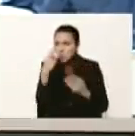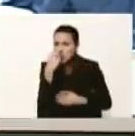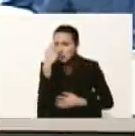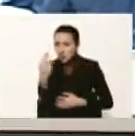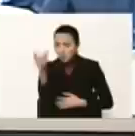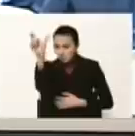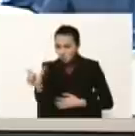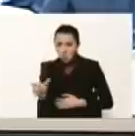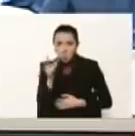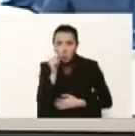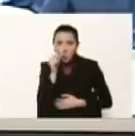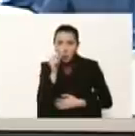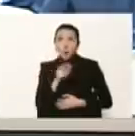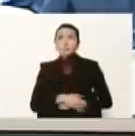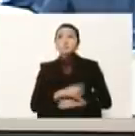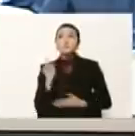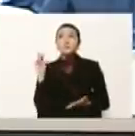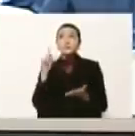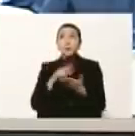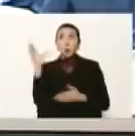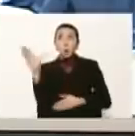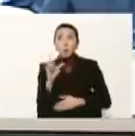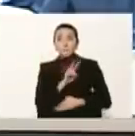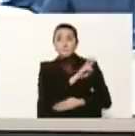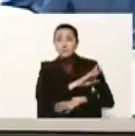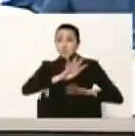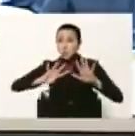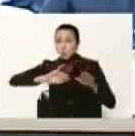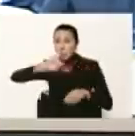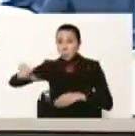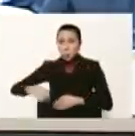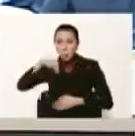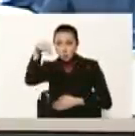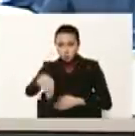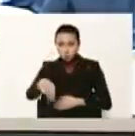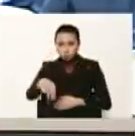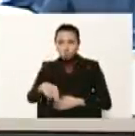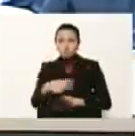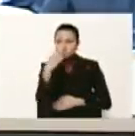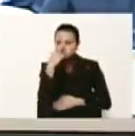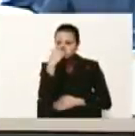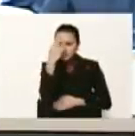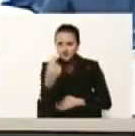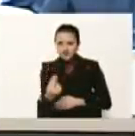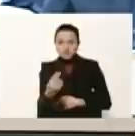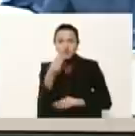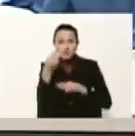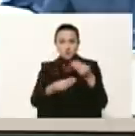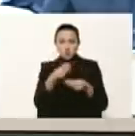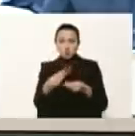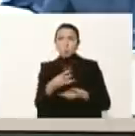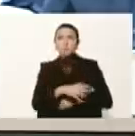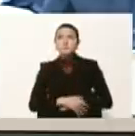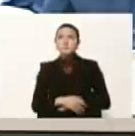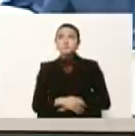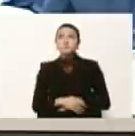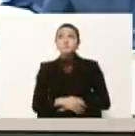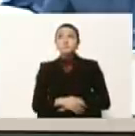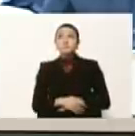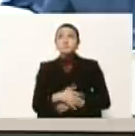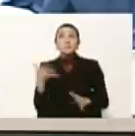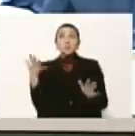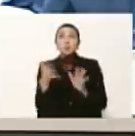Burns, que llega a Colombia el 29 de junio. En una visita, por cierto, donde no